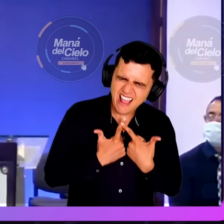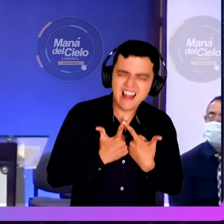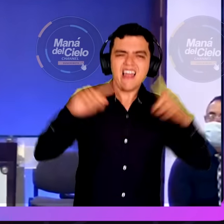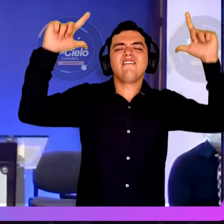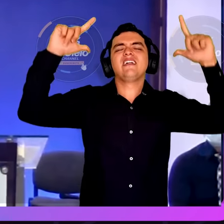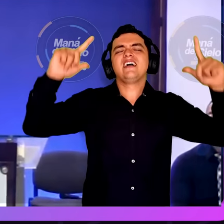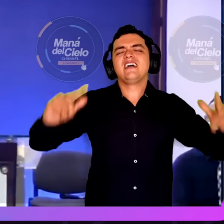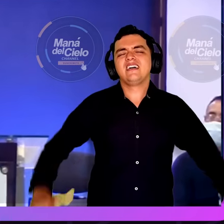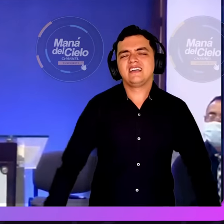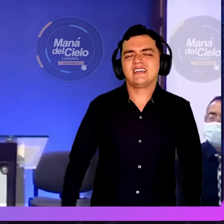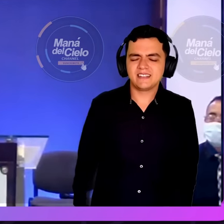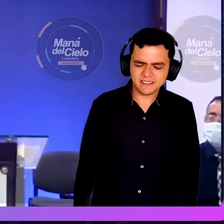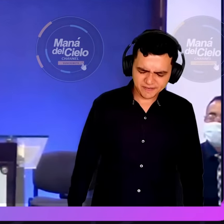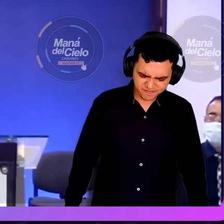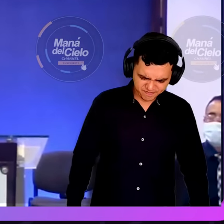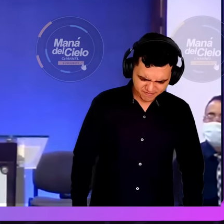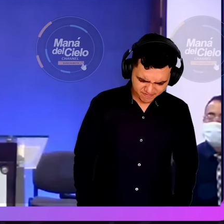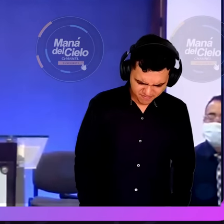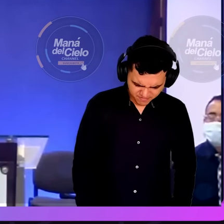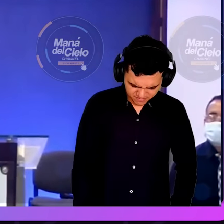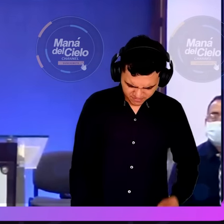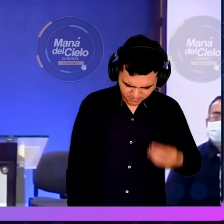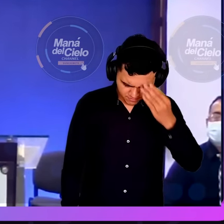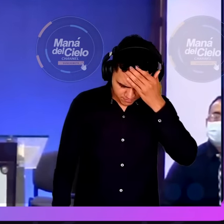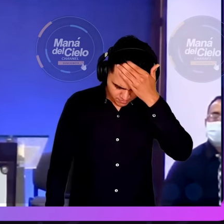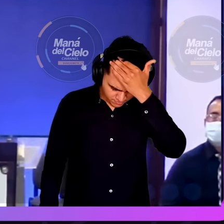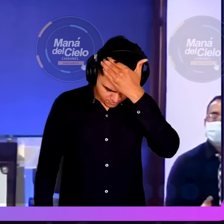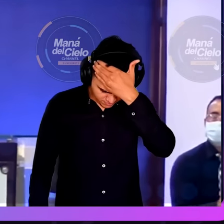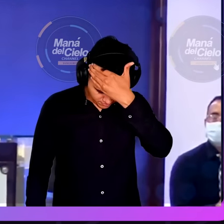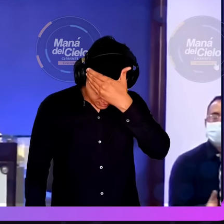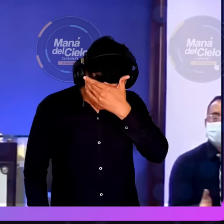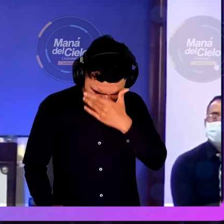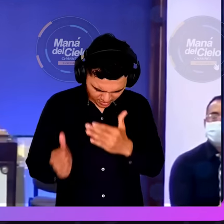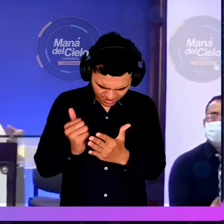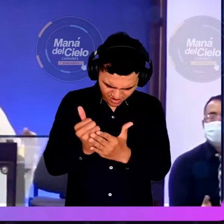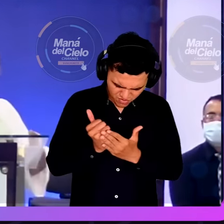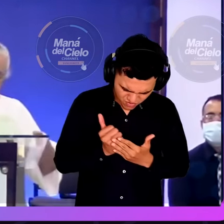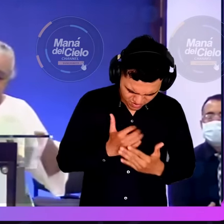aquí está el Espíritu Santo que nos puede liberar de todo eso.